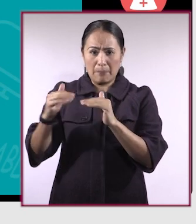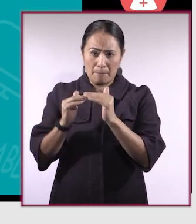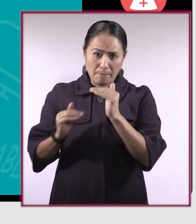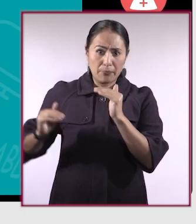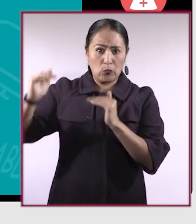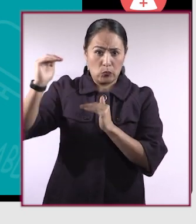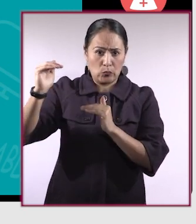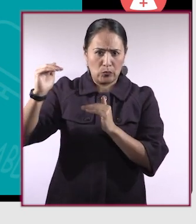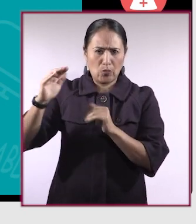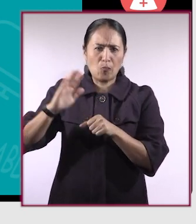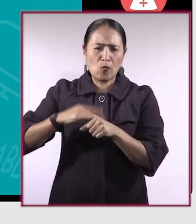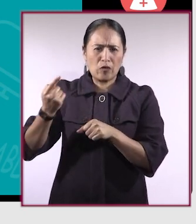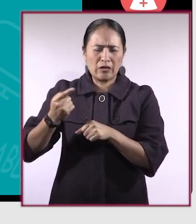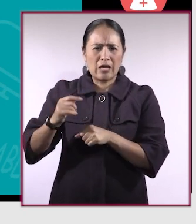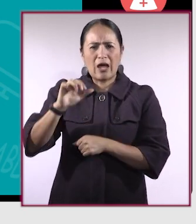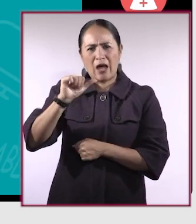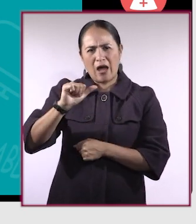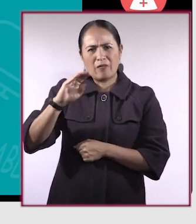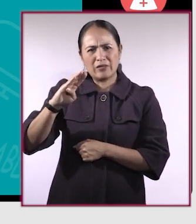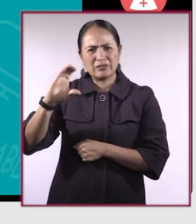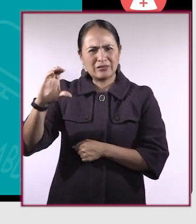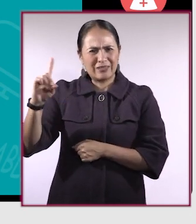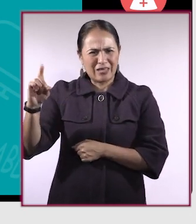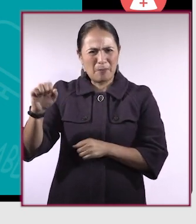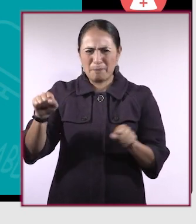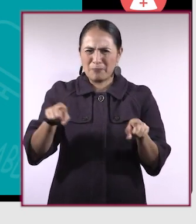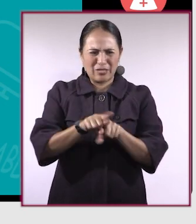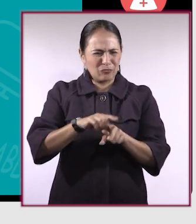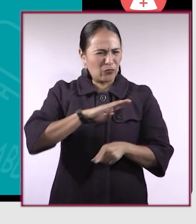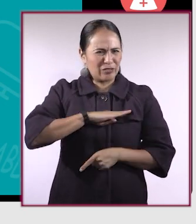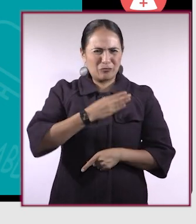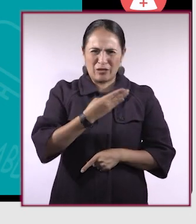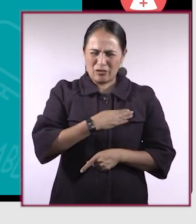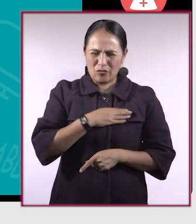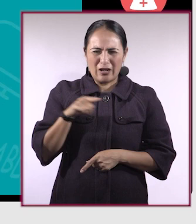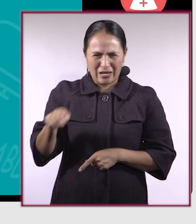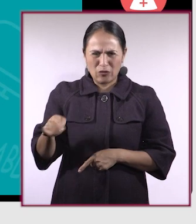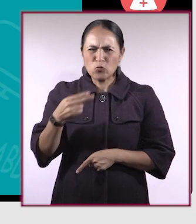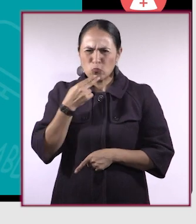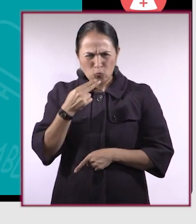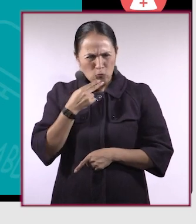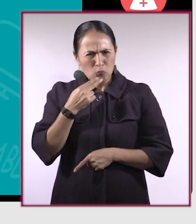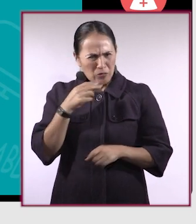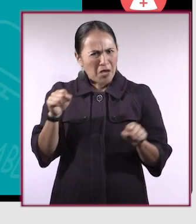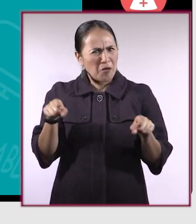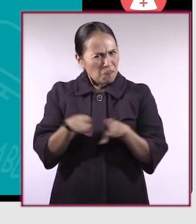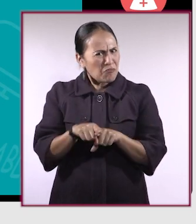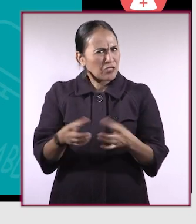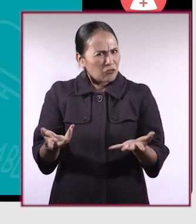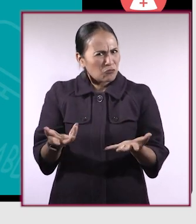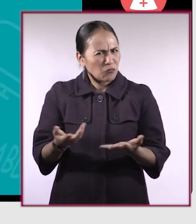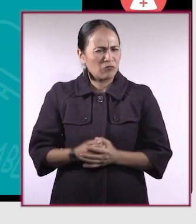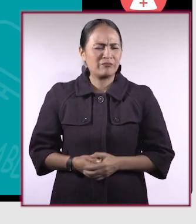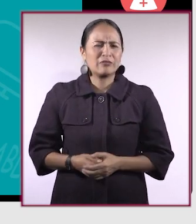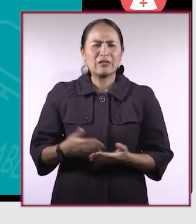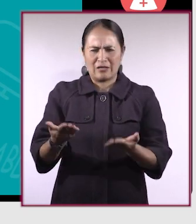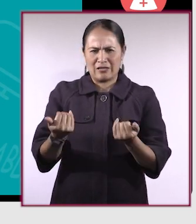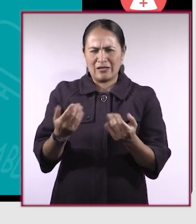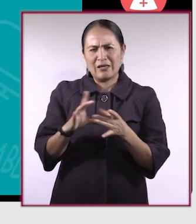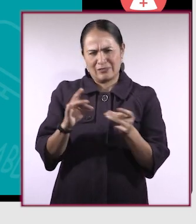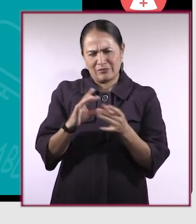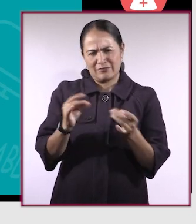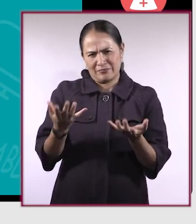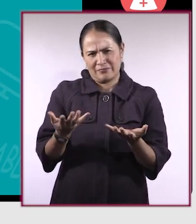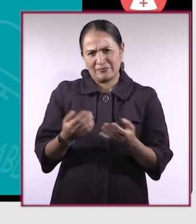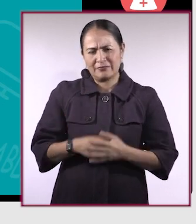podemos utilizar, digamos, el mismo alfabeto con el que escribimos el español. Explícame un poquito más de